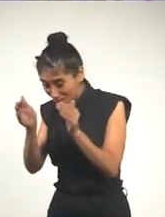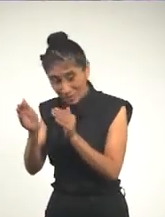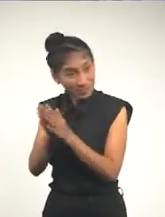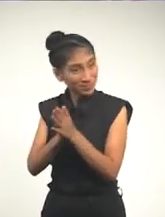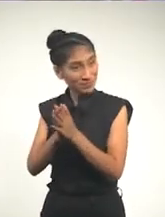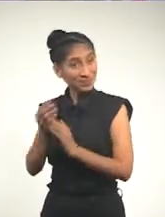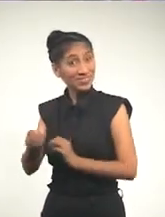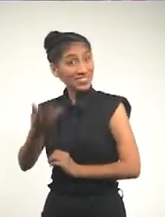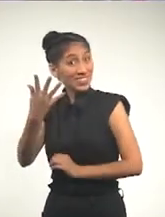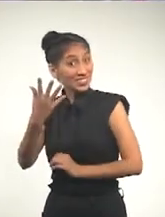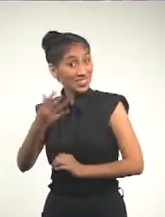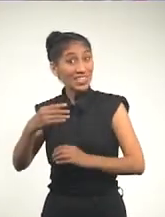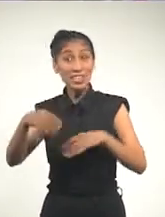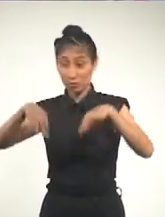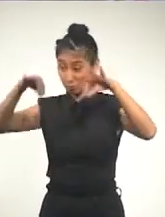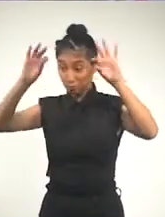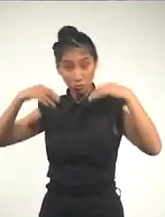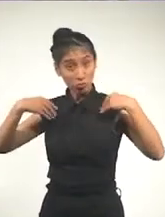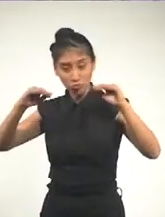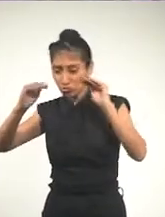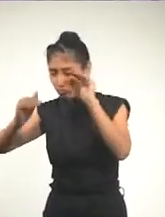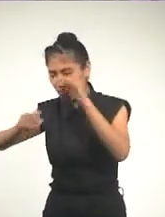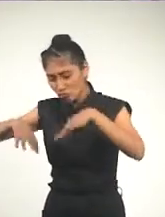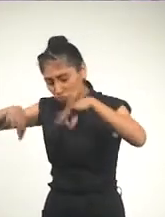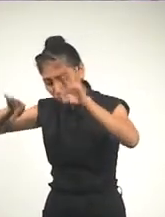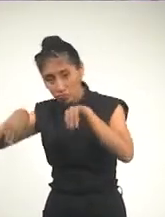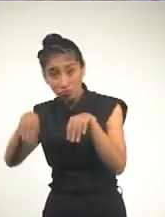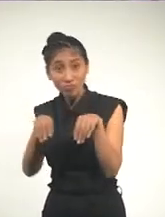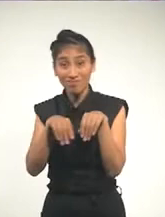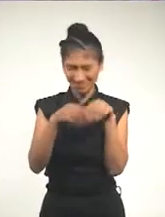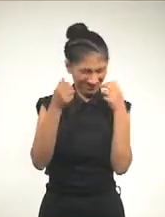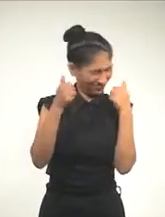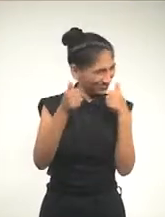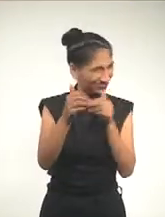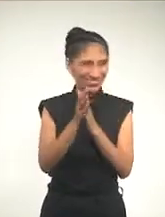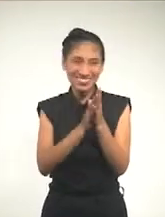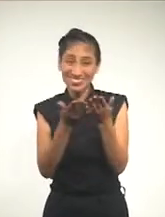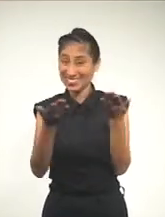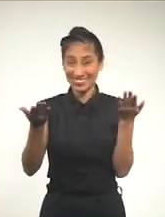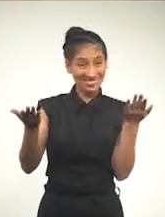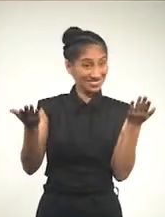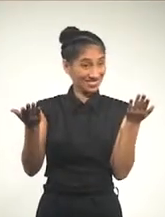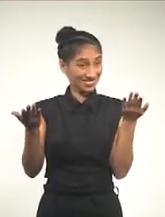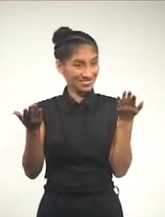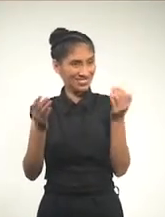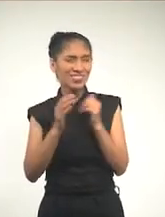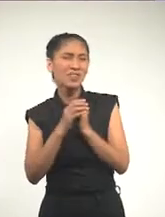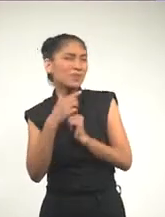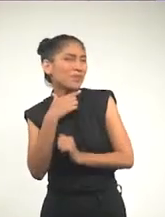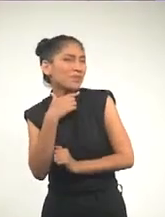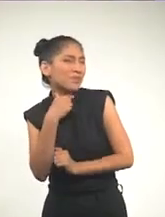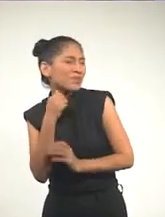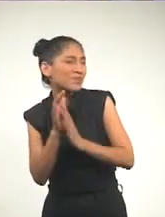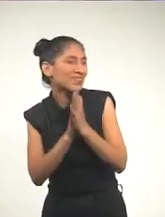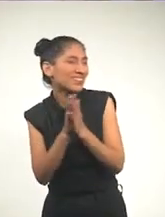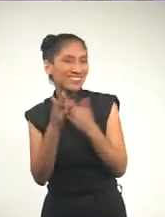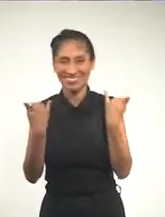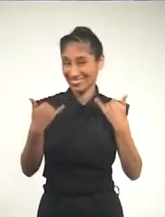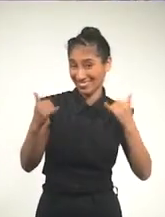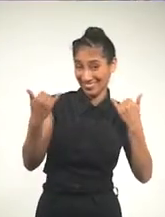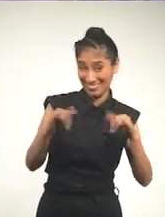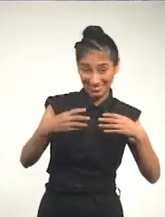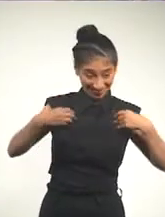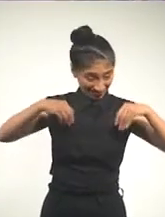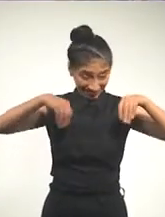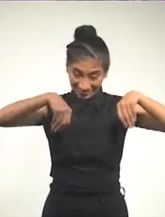mis cosas. ¿Y si le hacemos una mantita para que esté abrigadita? ¡Ya! ¡A mí me encanta jugar